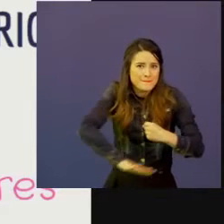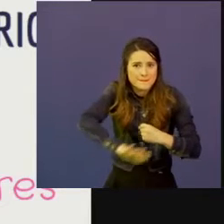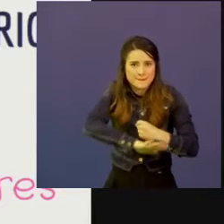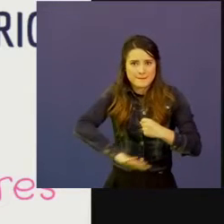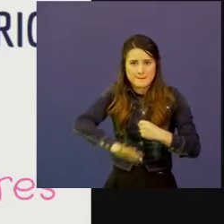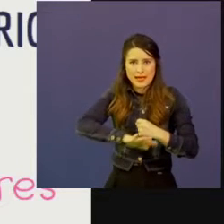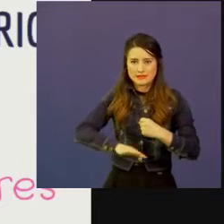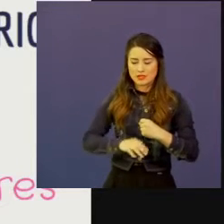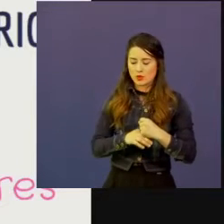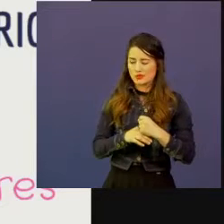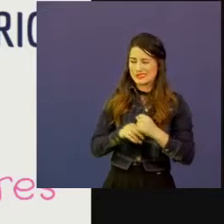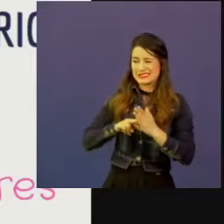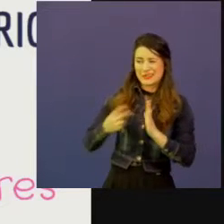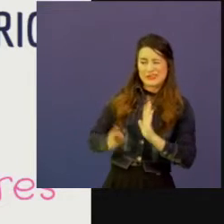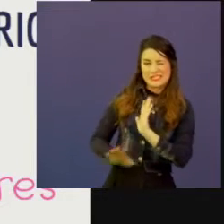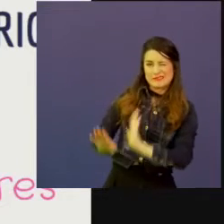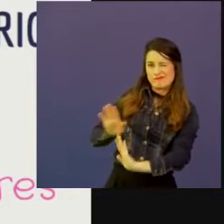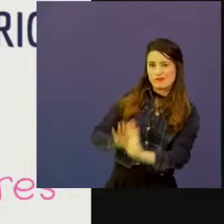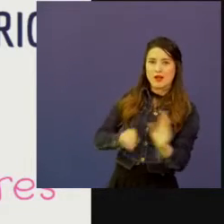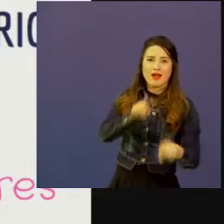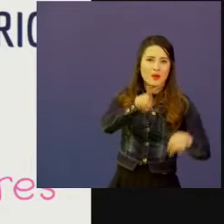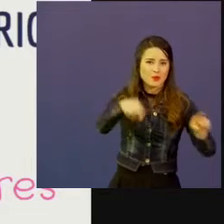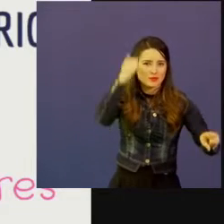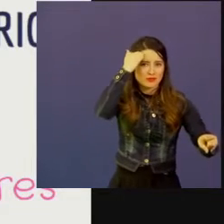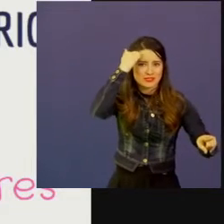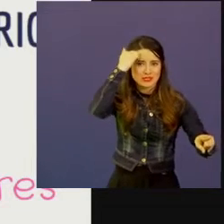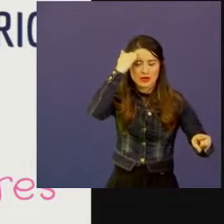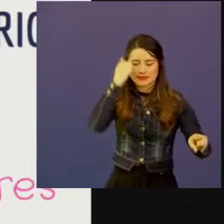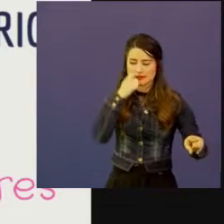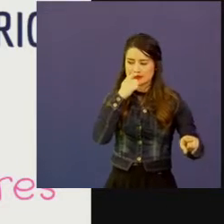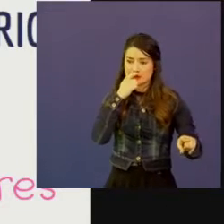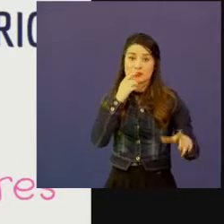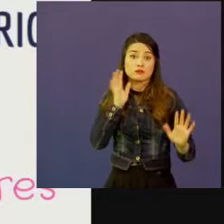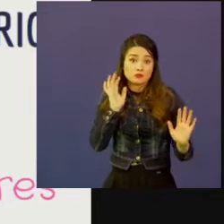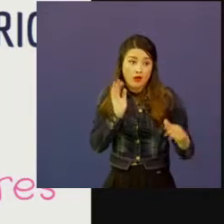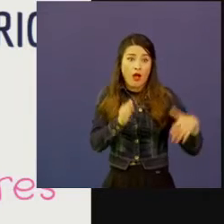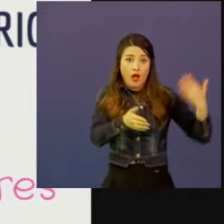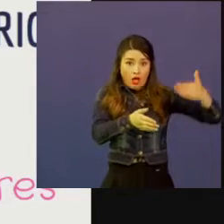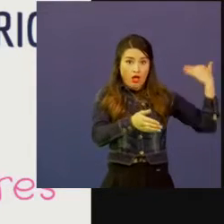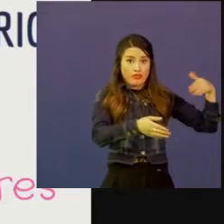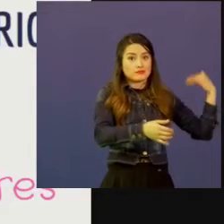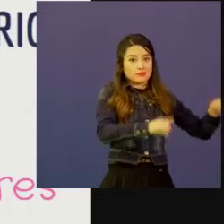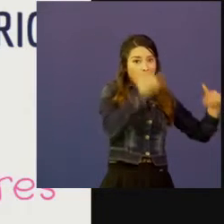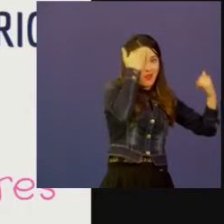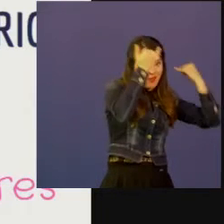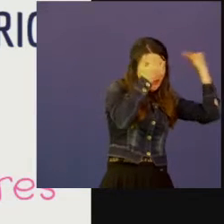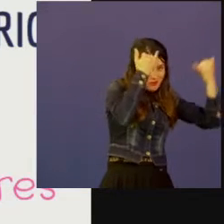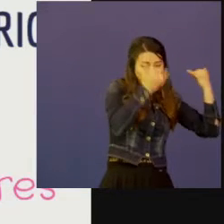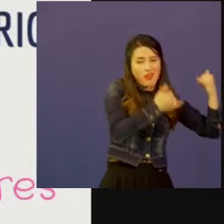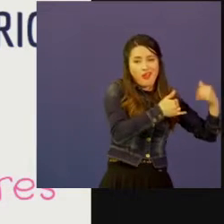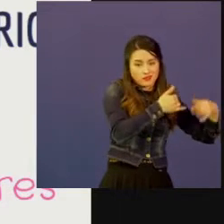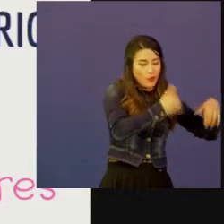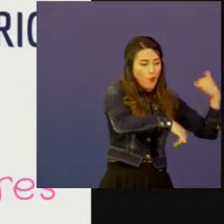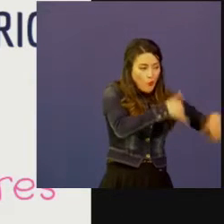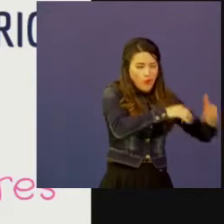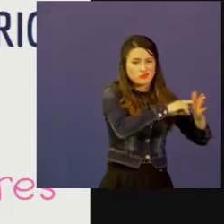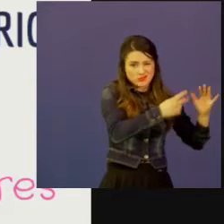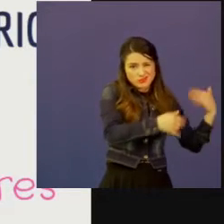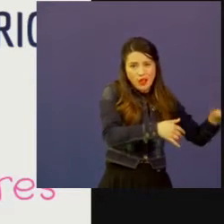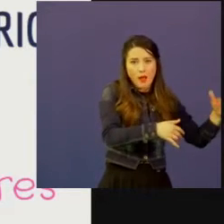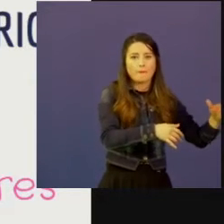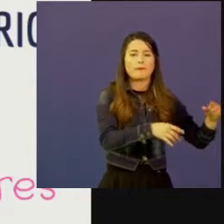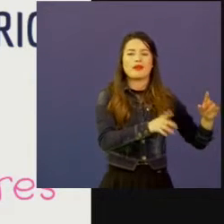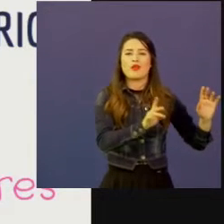involucren el uso de tecnología. Entonces, a pesar de que ya existen muchas herramientas, herramientas de autor que ayudan al desarrollo de